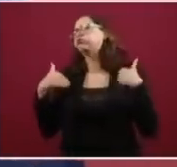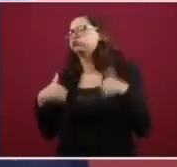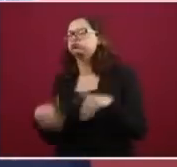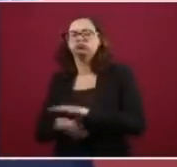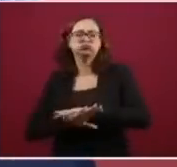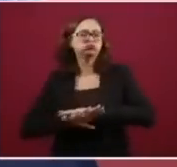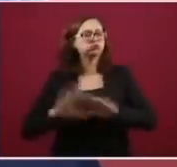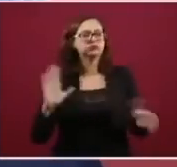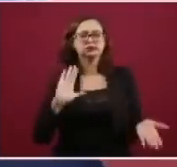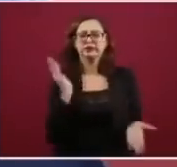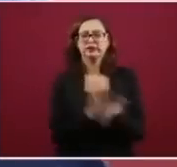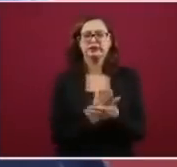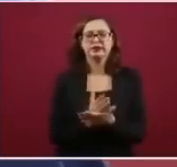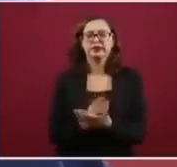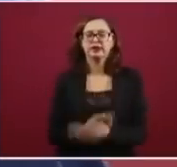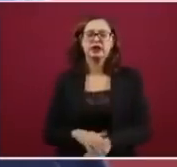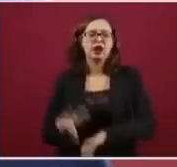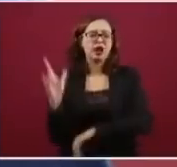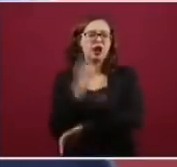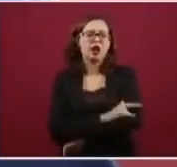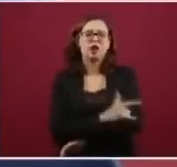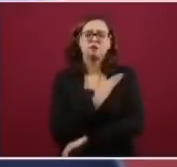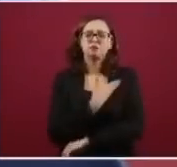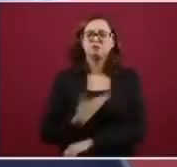ya no hay avión presidencial